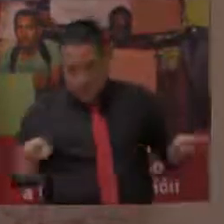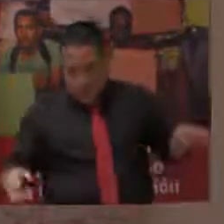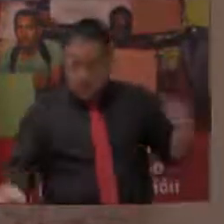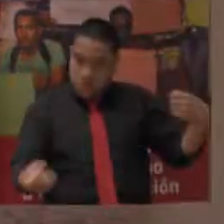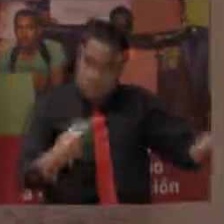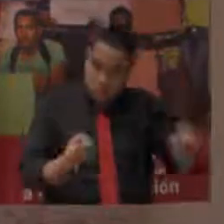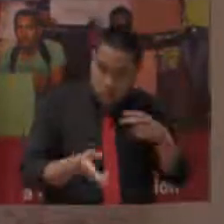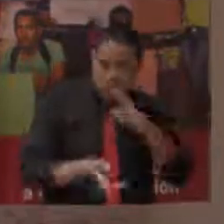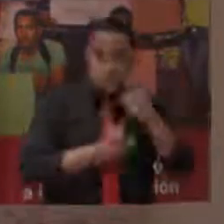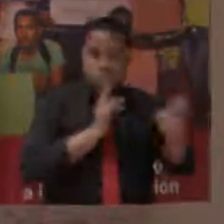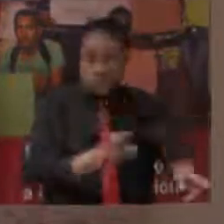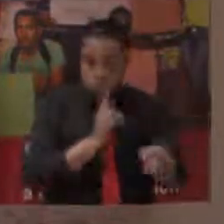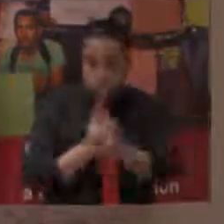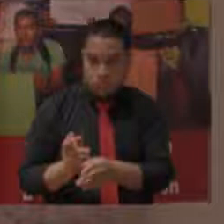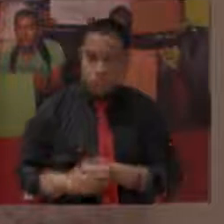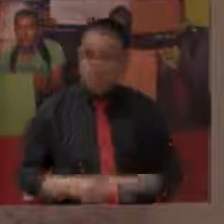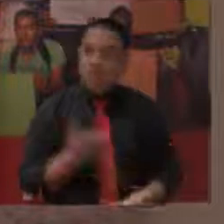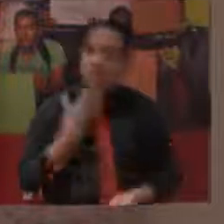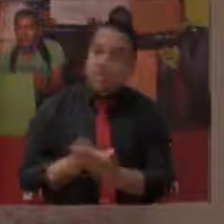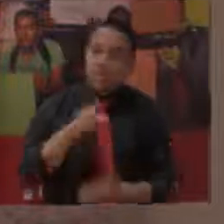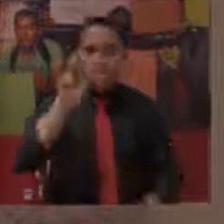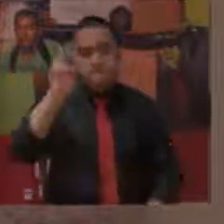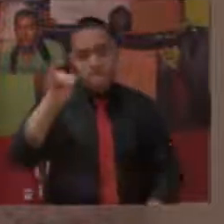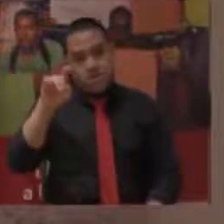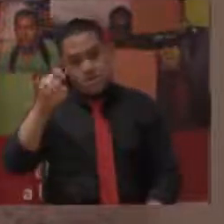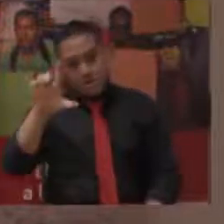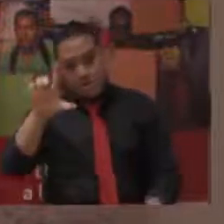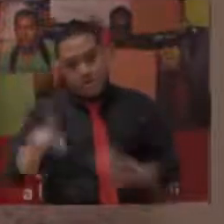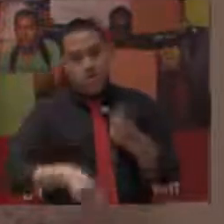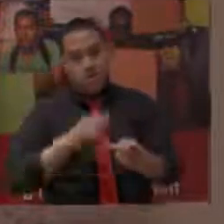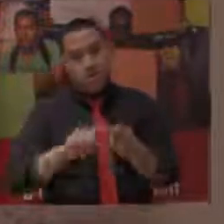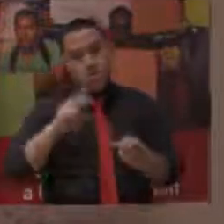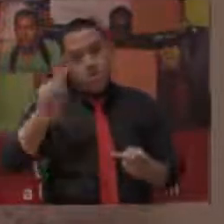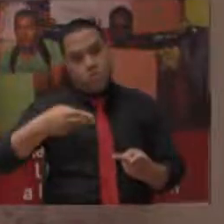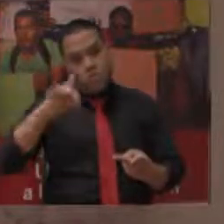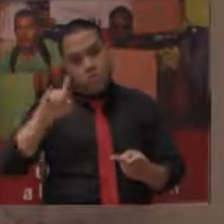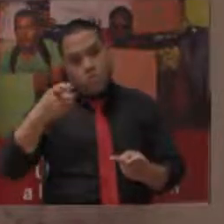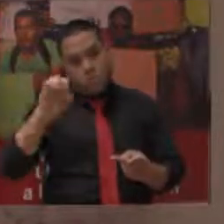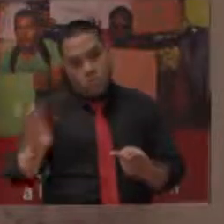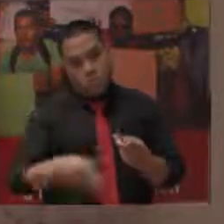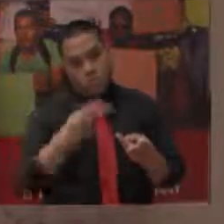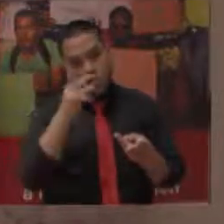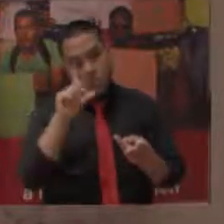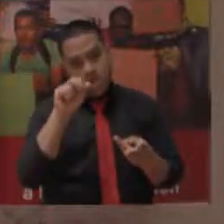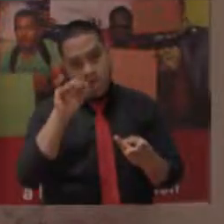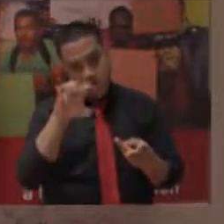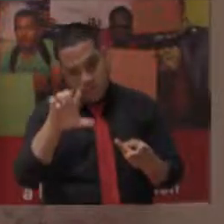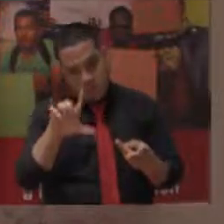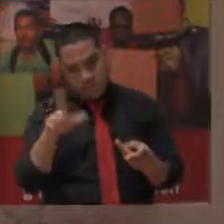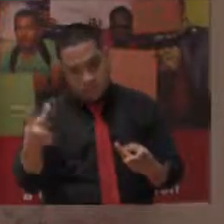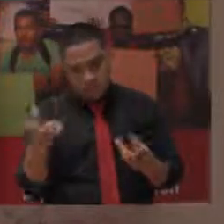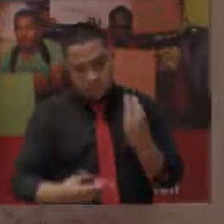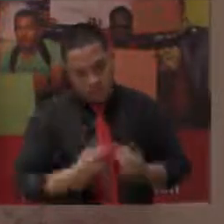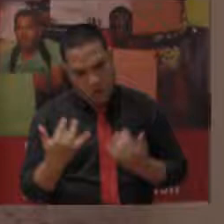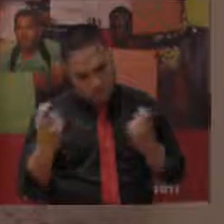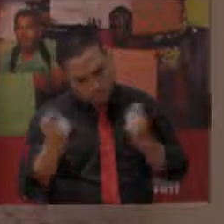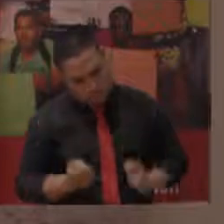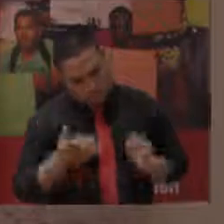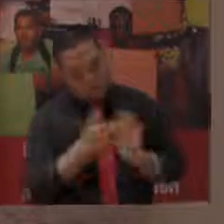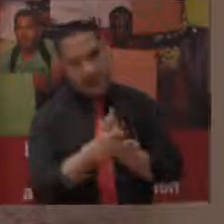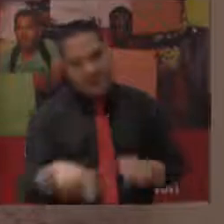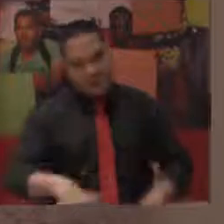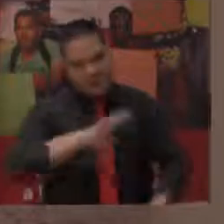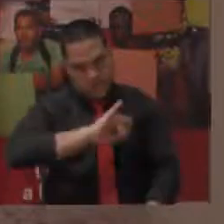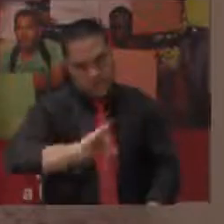agradezco, Miguel, Hugo, Daniel, por la participación, por tomarse la tarea de acompañarnos en esta rendición de cuentas aquí en